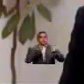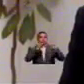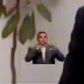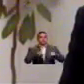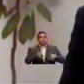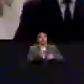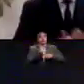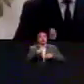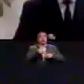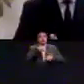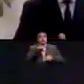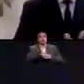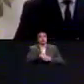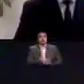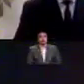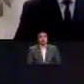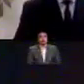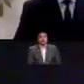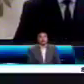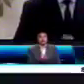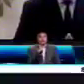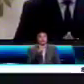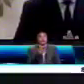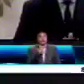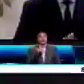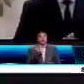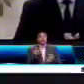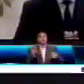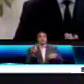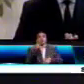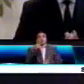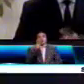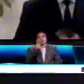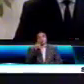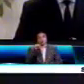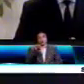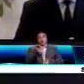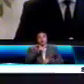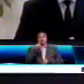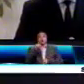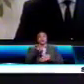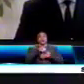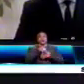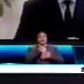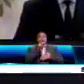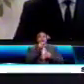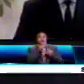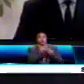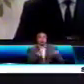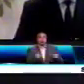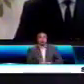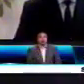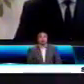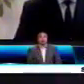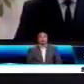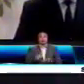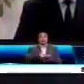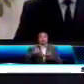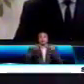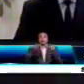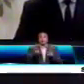Consejo Nacional Electoral. De las cuales se encuentran negadas 2 y una pendiente por resolver. Consecuentemente, se han